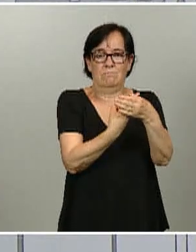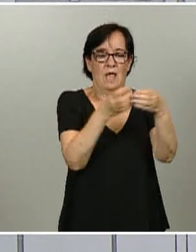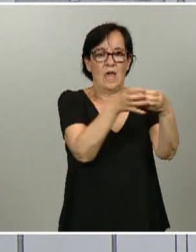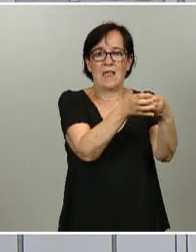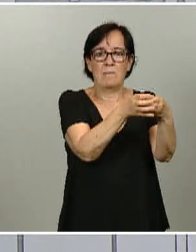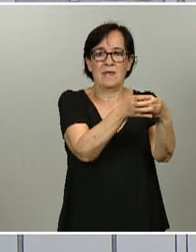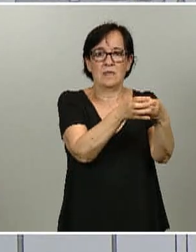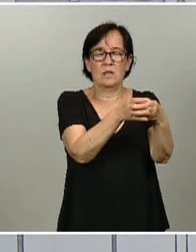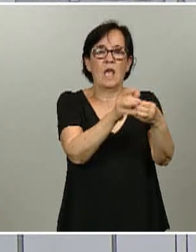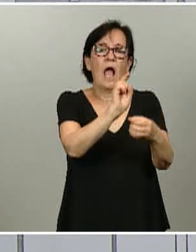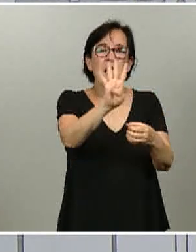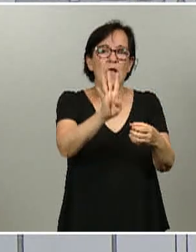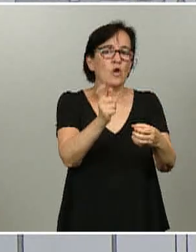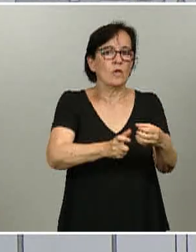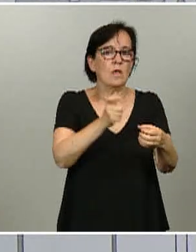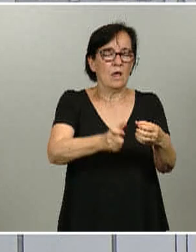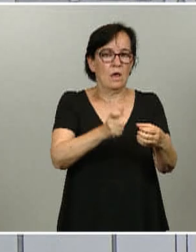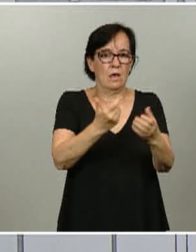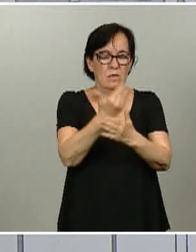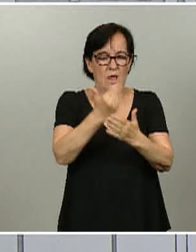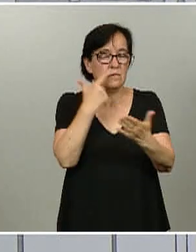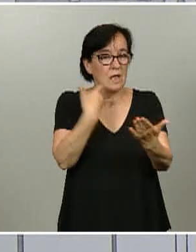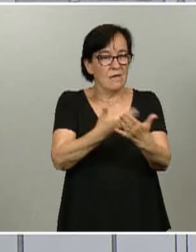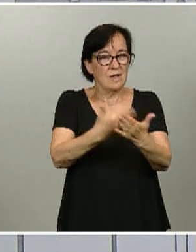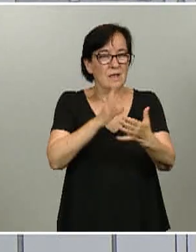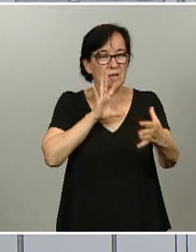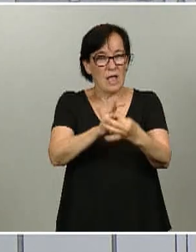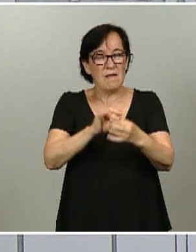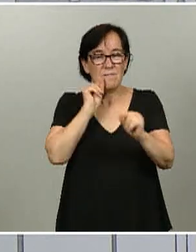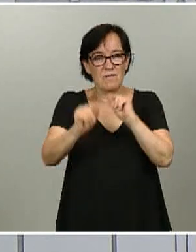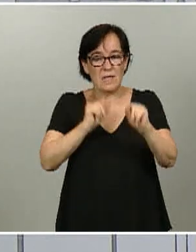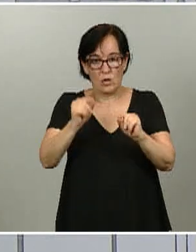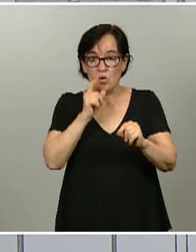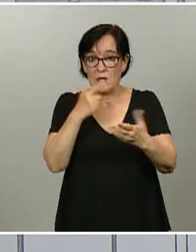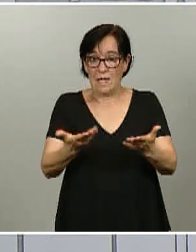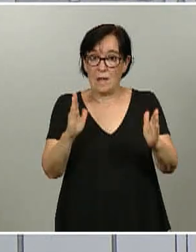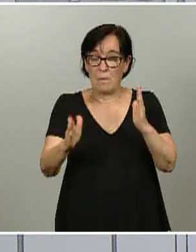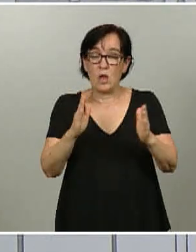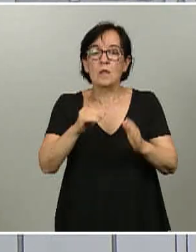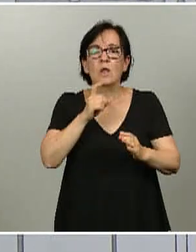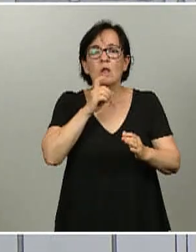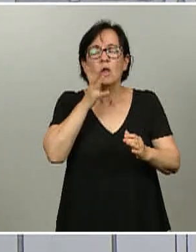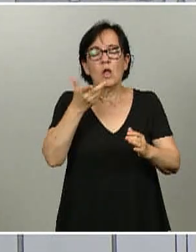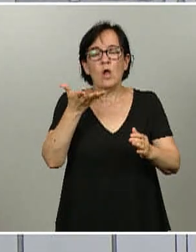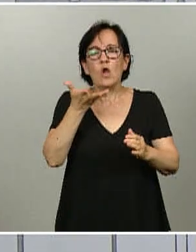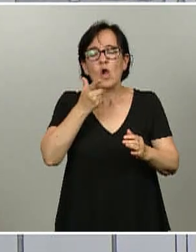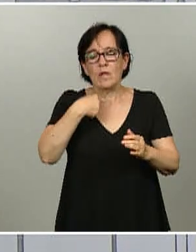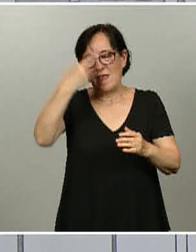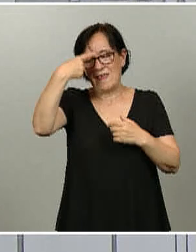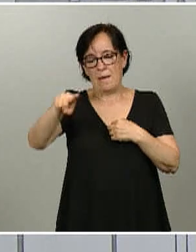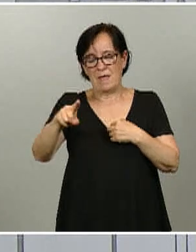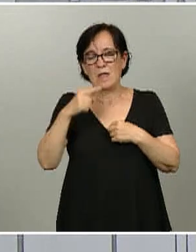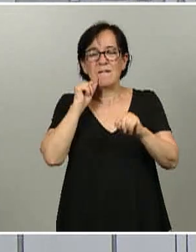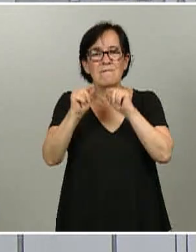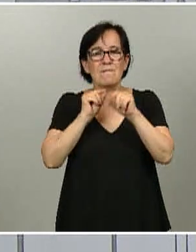14 días estaba basado tanto en la evidencia relacionada con este virus hasta ese momento, como en el conocimiento que teníamos del virus más